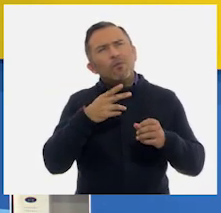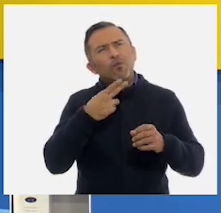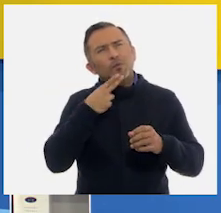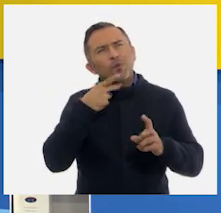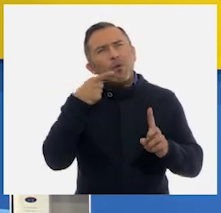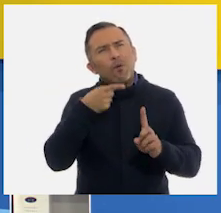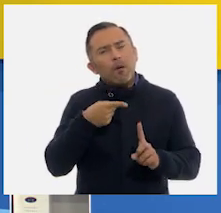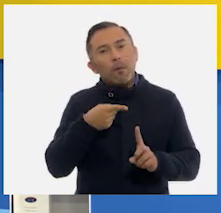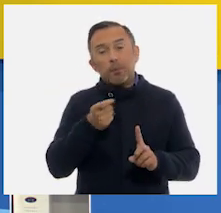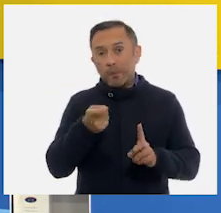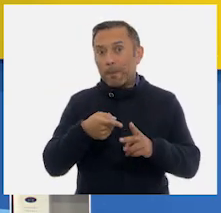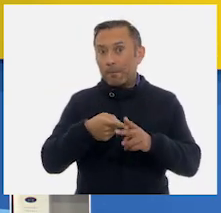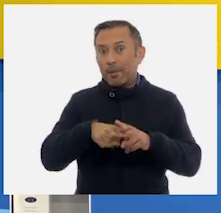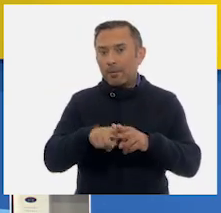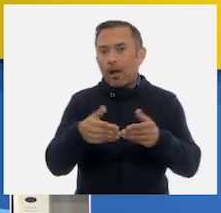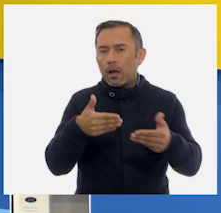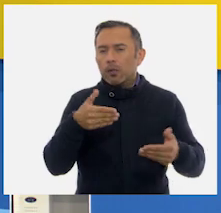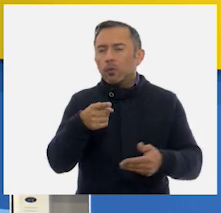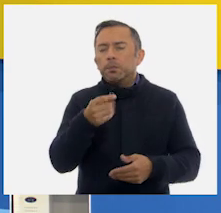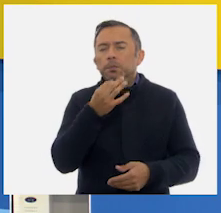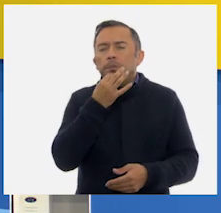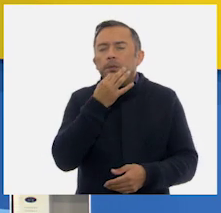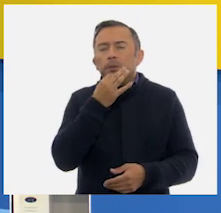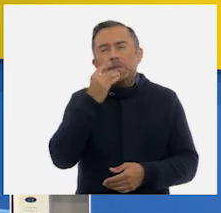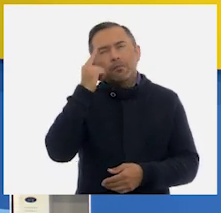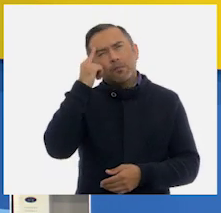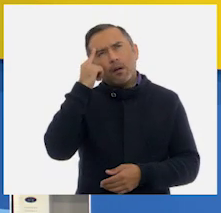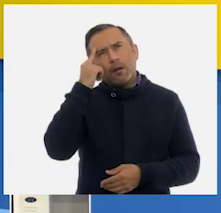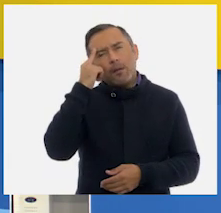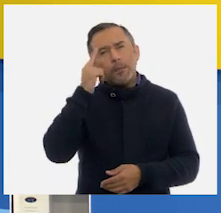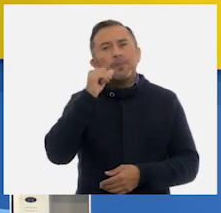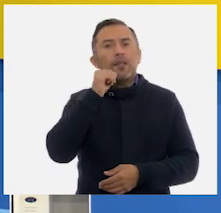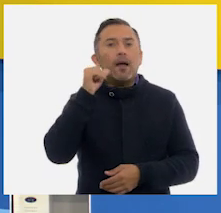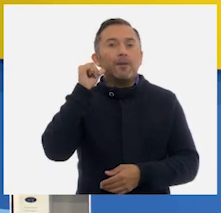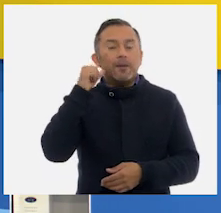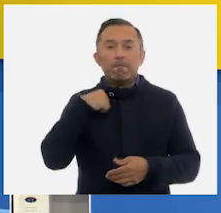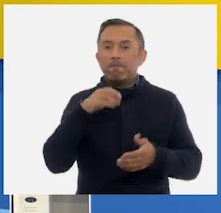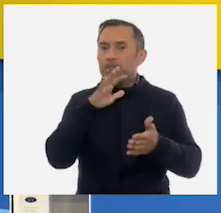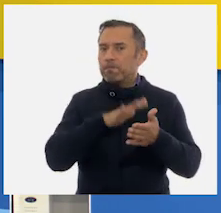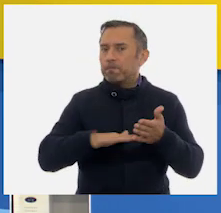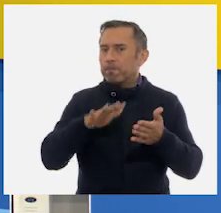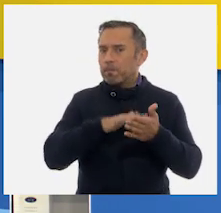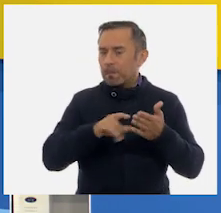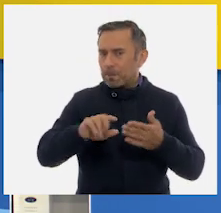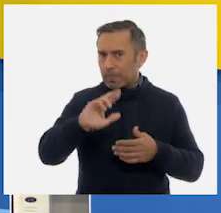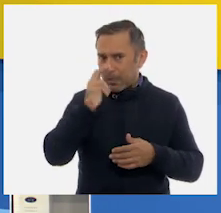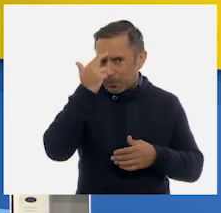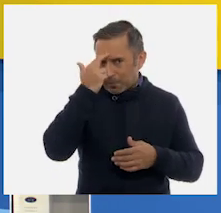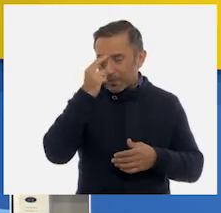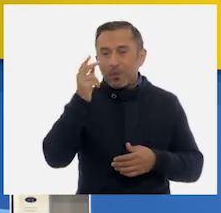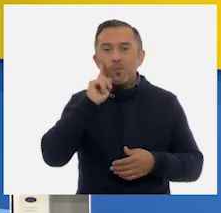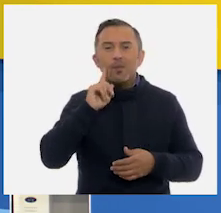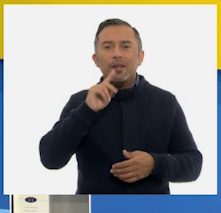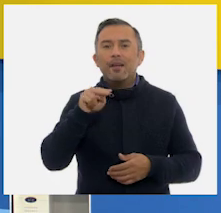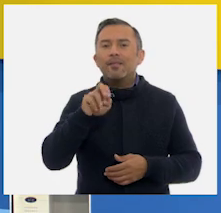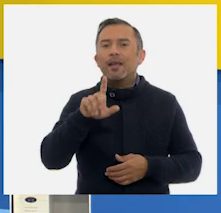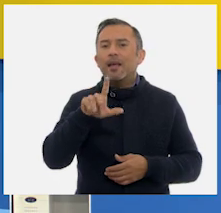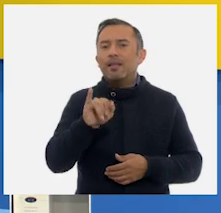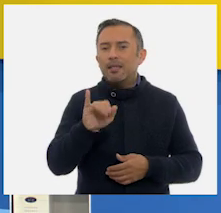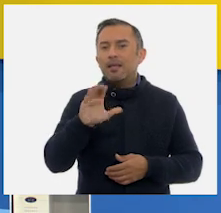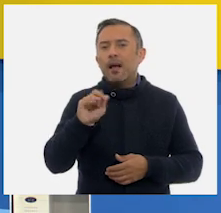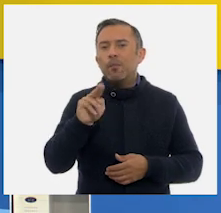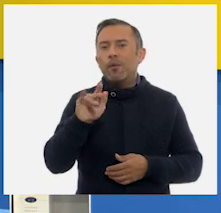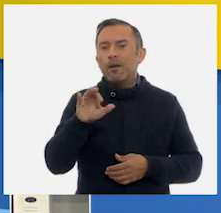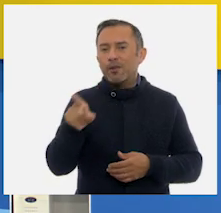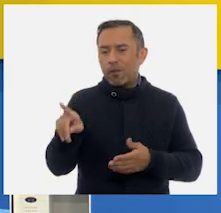un par de segundos para recordar el relato que leímos ayer, el escrito por Nelly Campobello, y que traten de